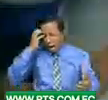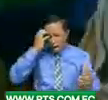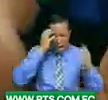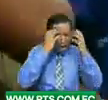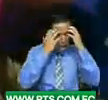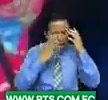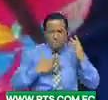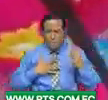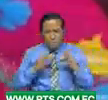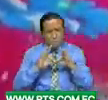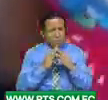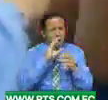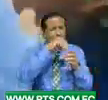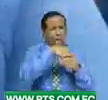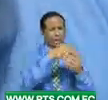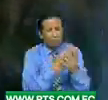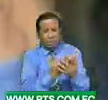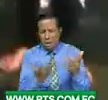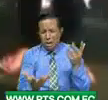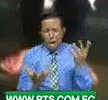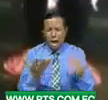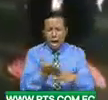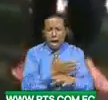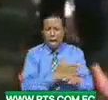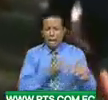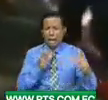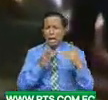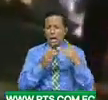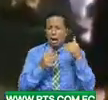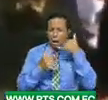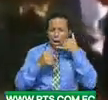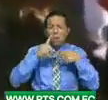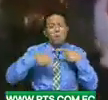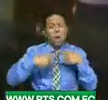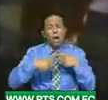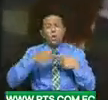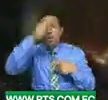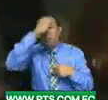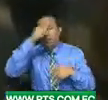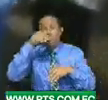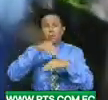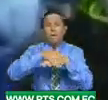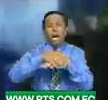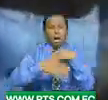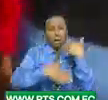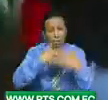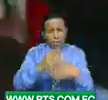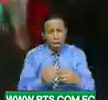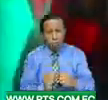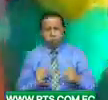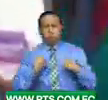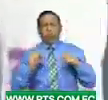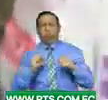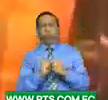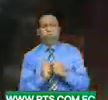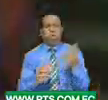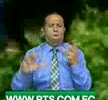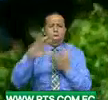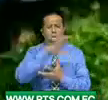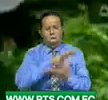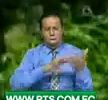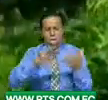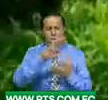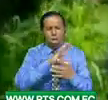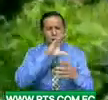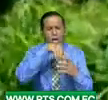suerte de sus seres queridos, que la última vez que se comunicaron con ellos fue el domingo en la tarde y horas después se despertaron con la noticia que